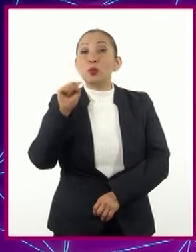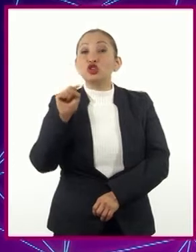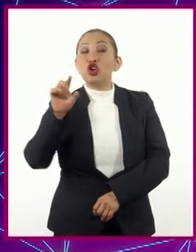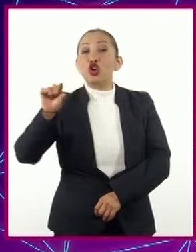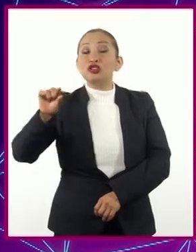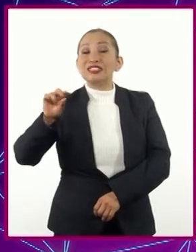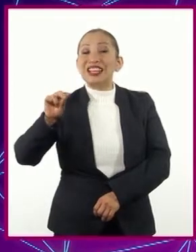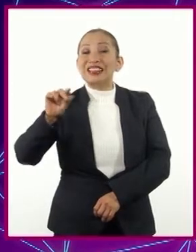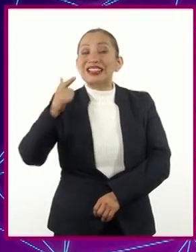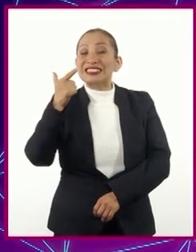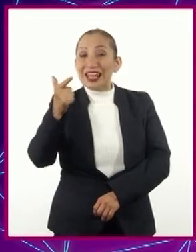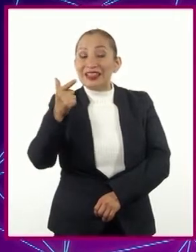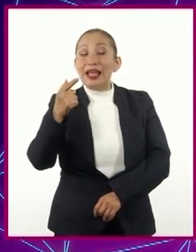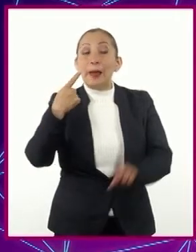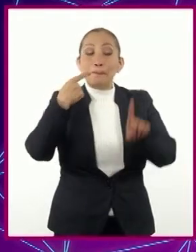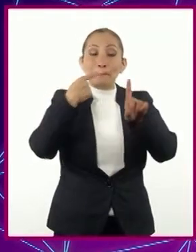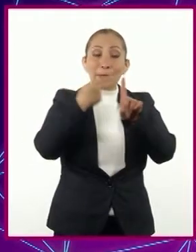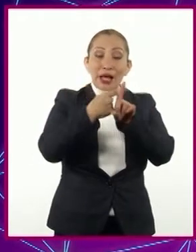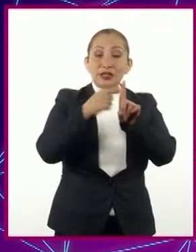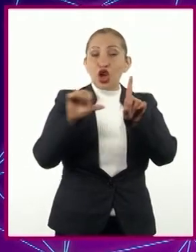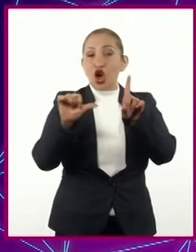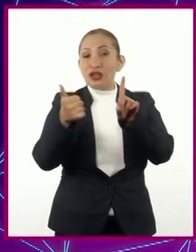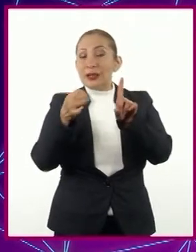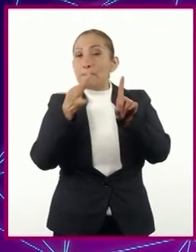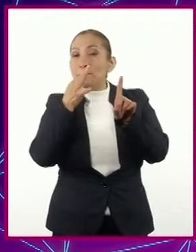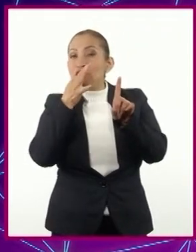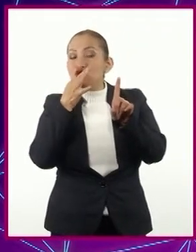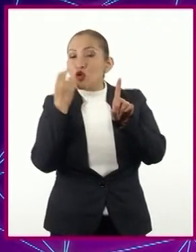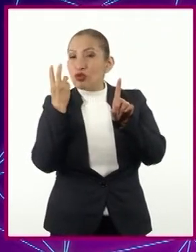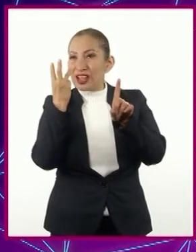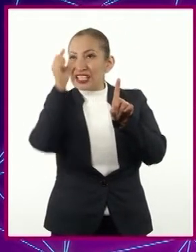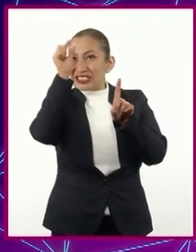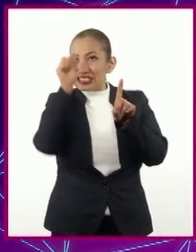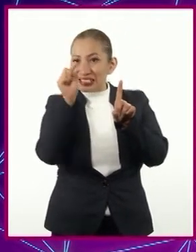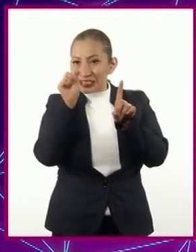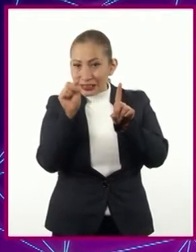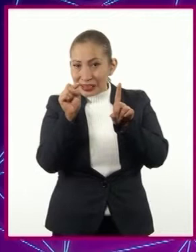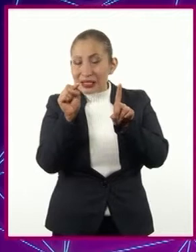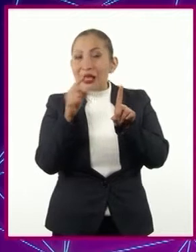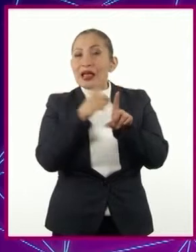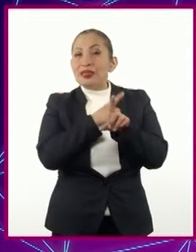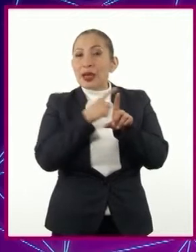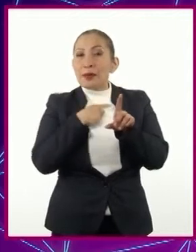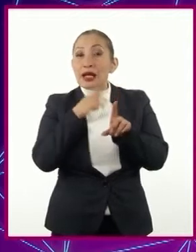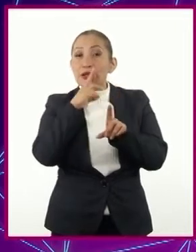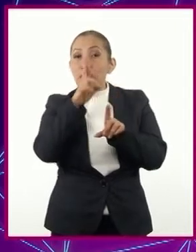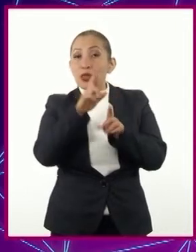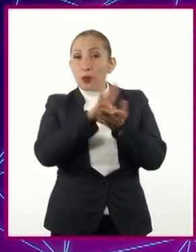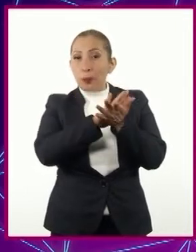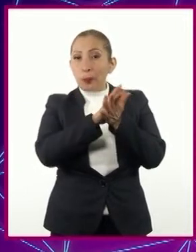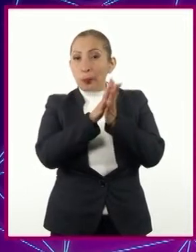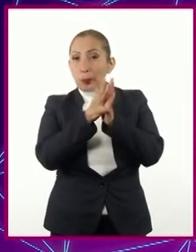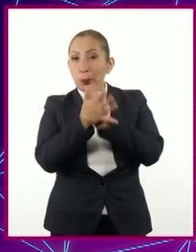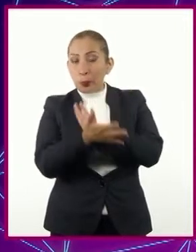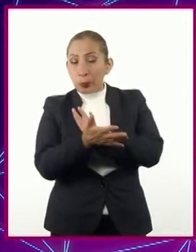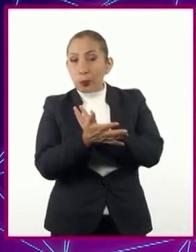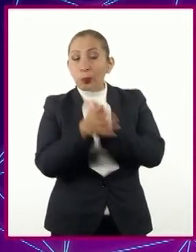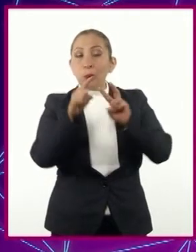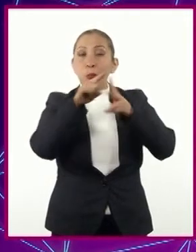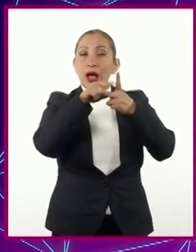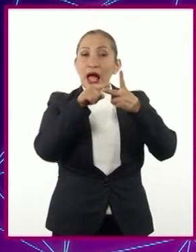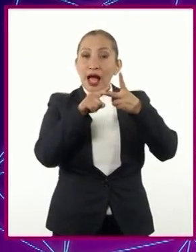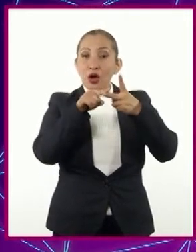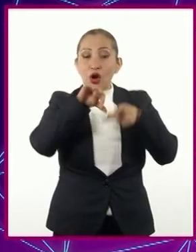0.4487 y se suma 11 del minuto 3. Se tiene como resultado que el ángulo